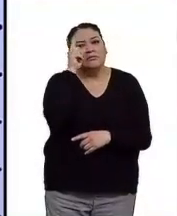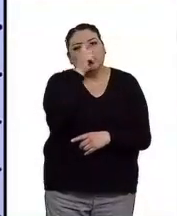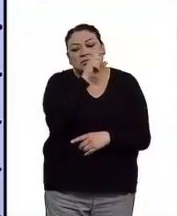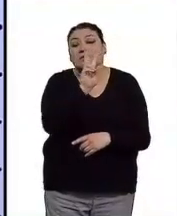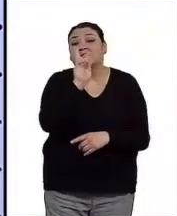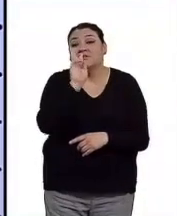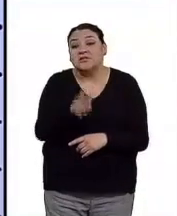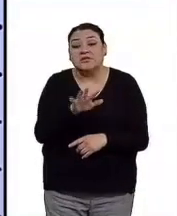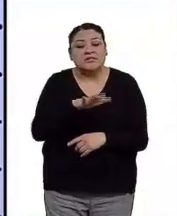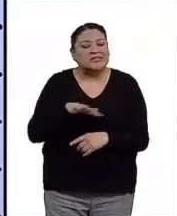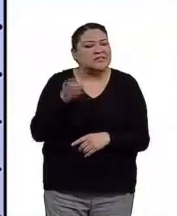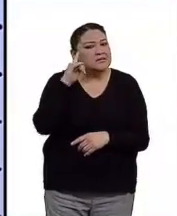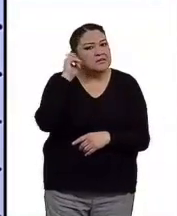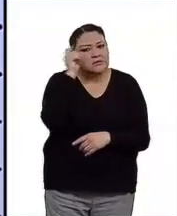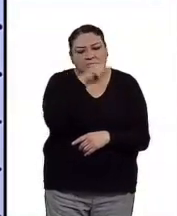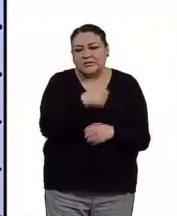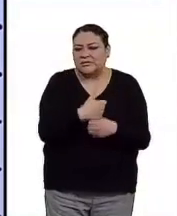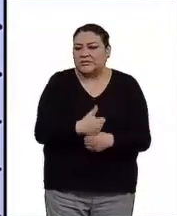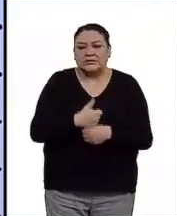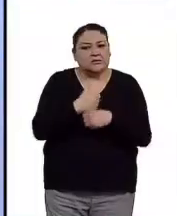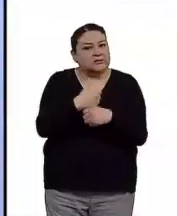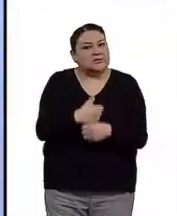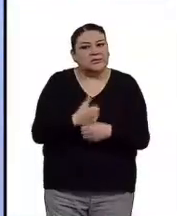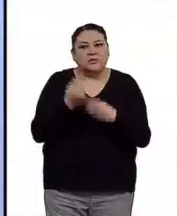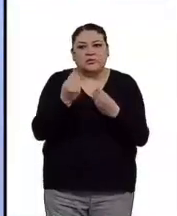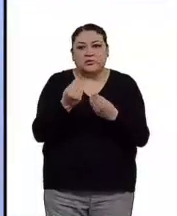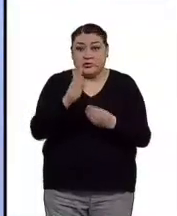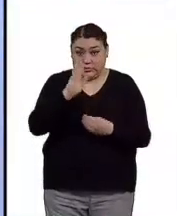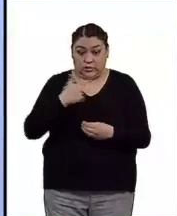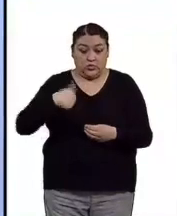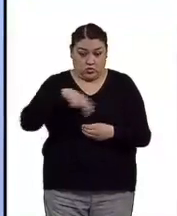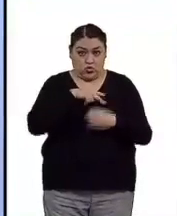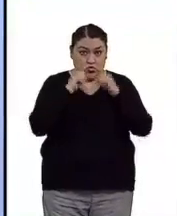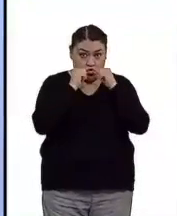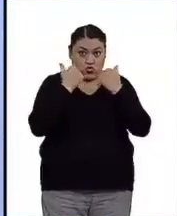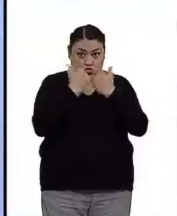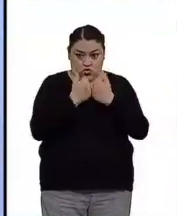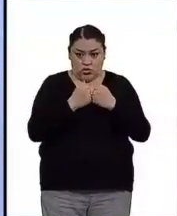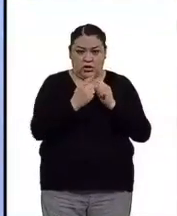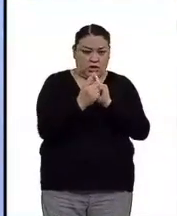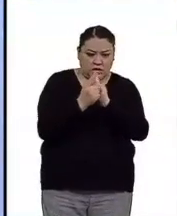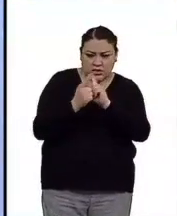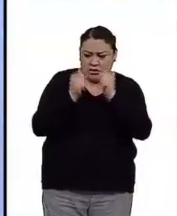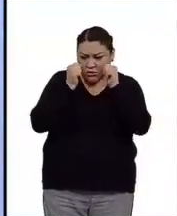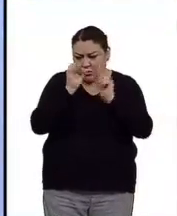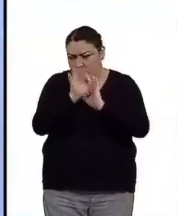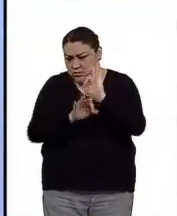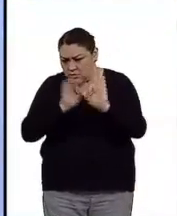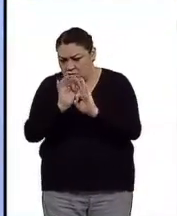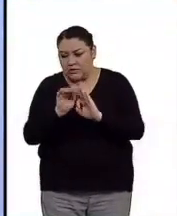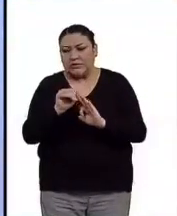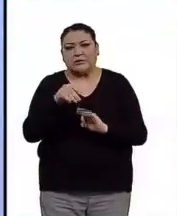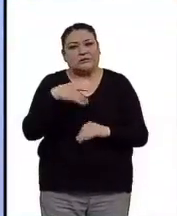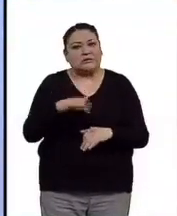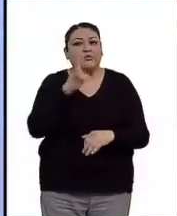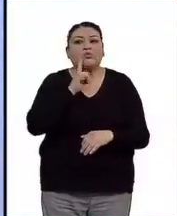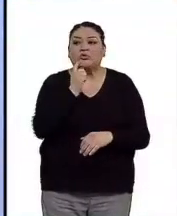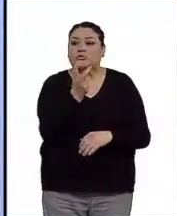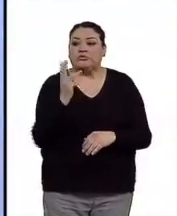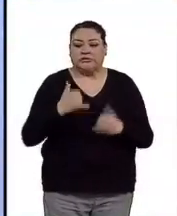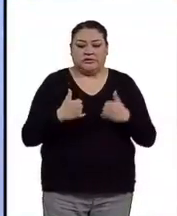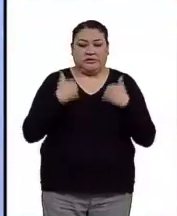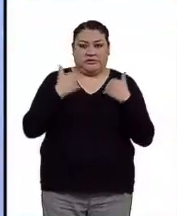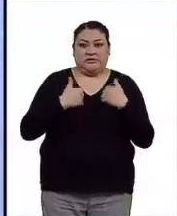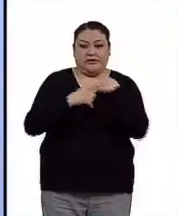verdaderamente complicada. Muy complicada. En la Fundación hemos atendido varios casos de este tipo y la situación de las chicas que están en